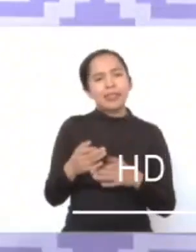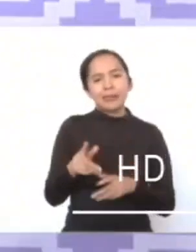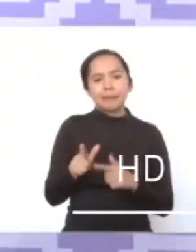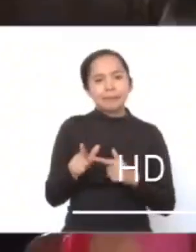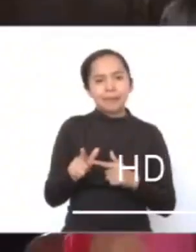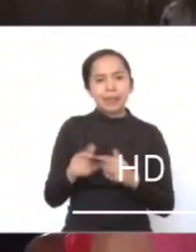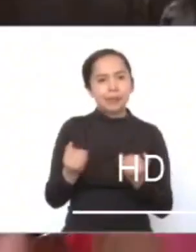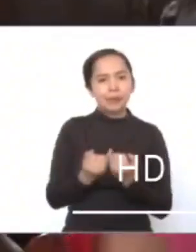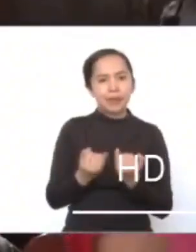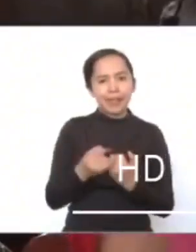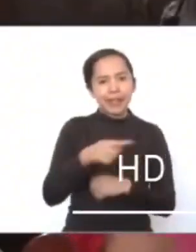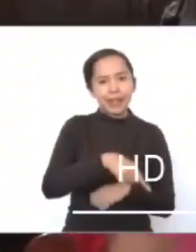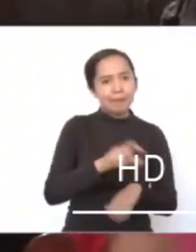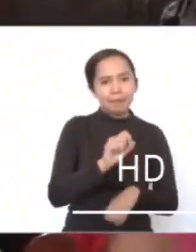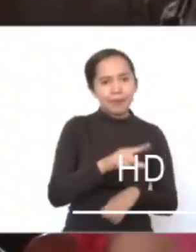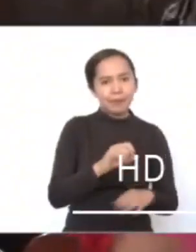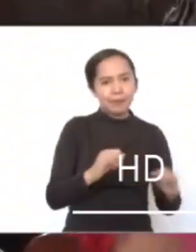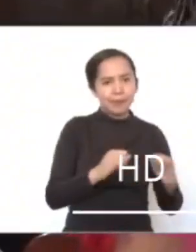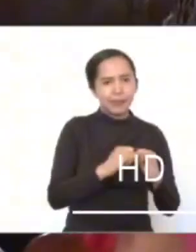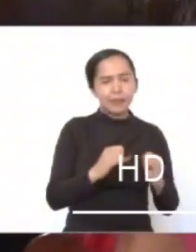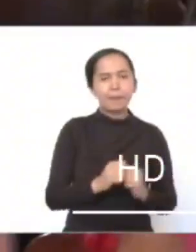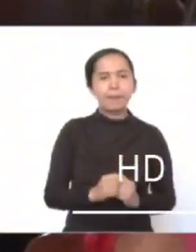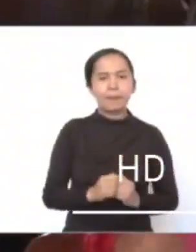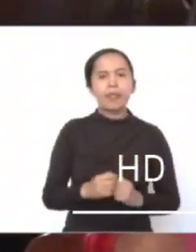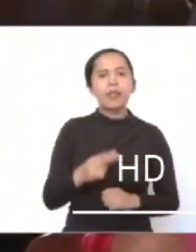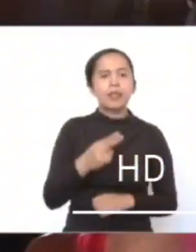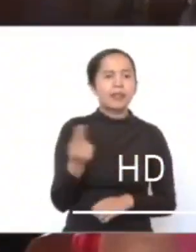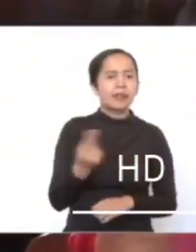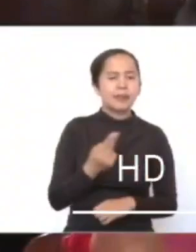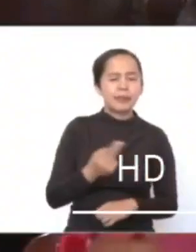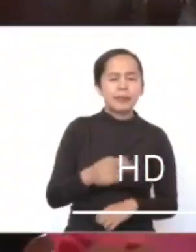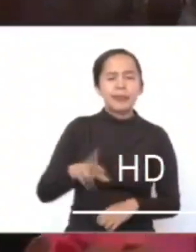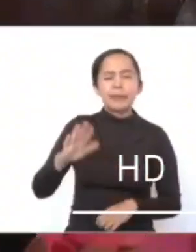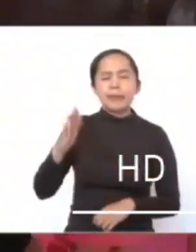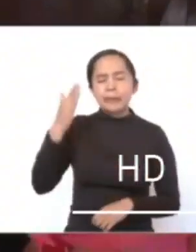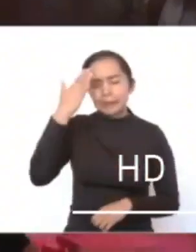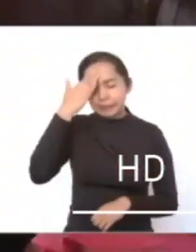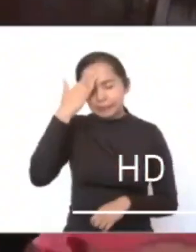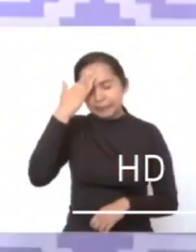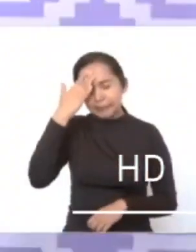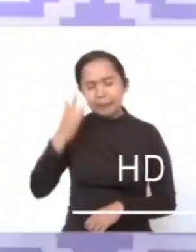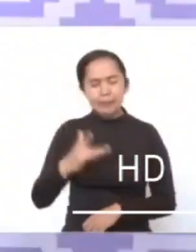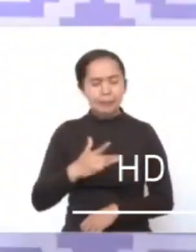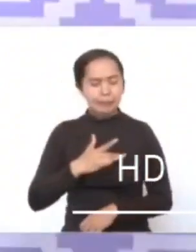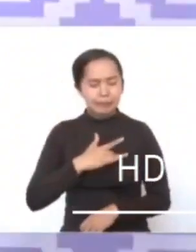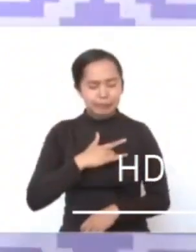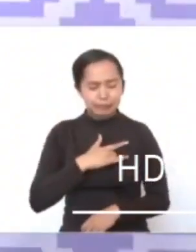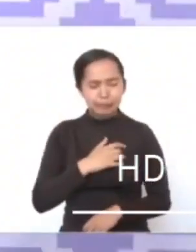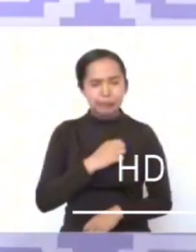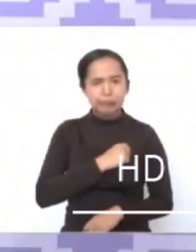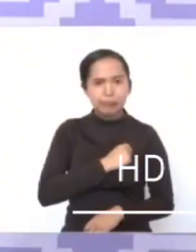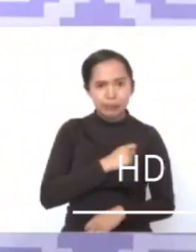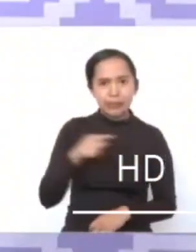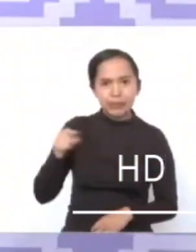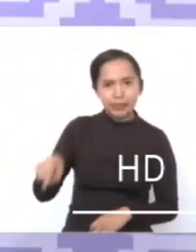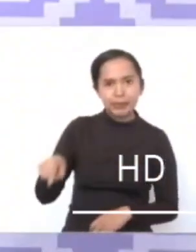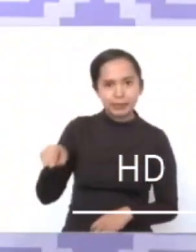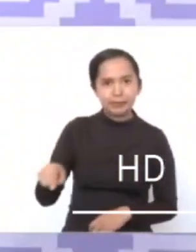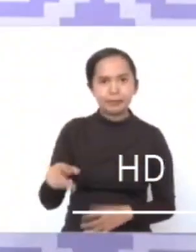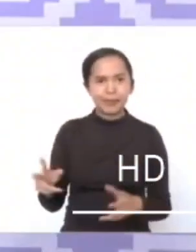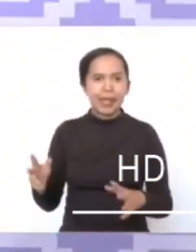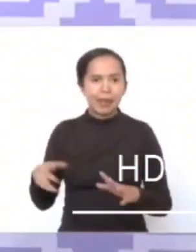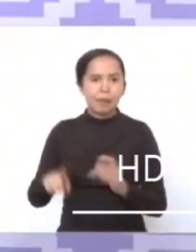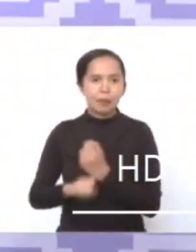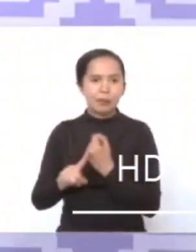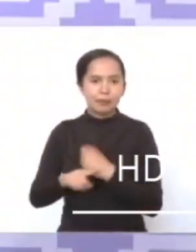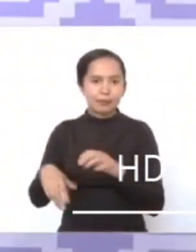supuesto, en nuestra institución. La sensibilización sobre la violencia machista y sus graves consecuencias se convirtió en una